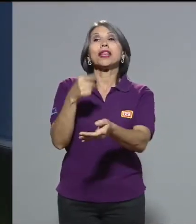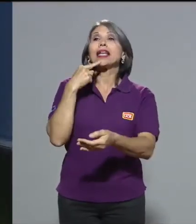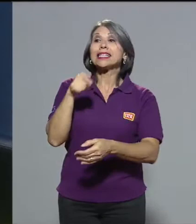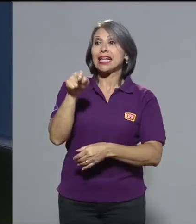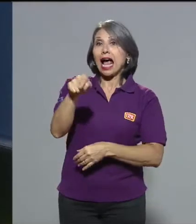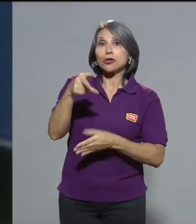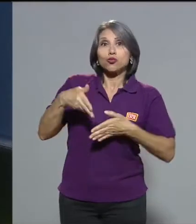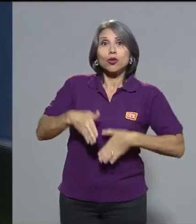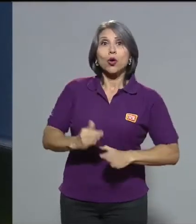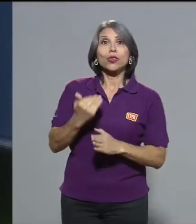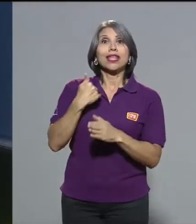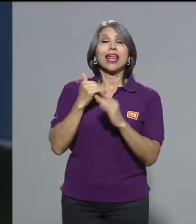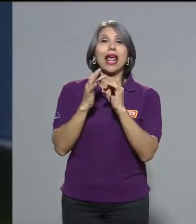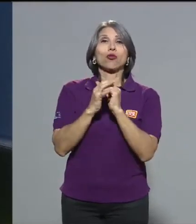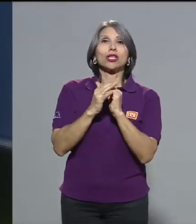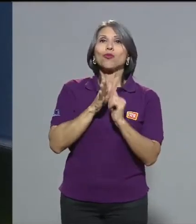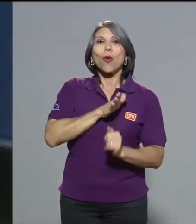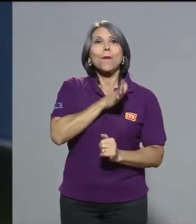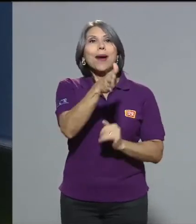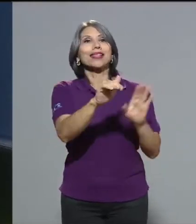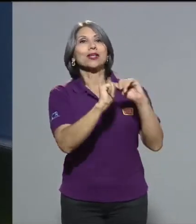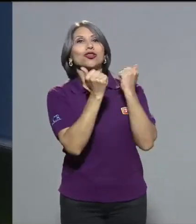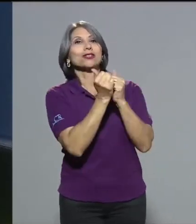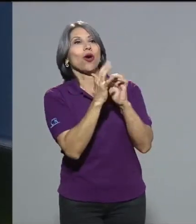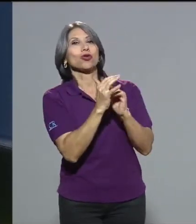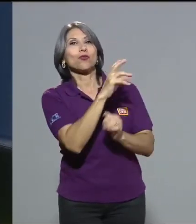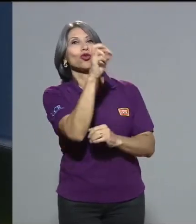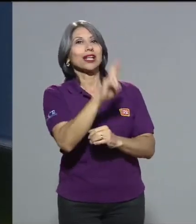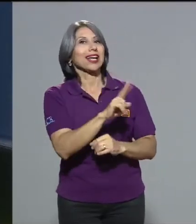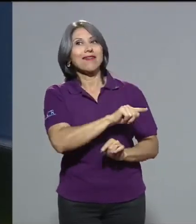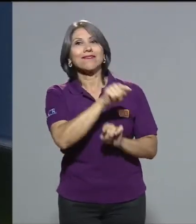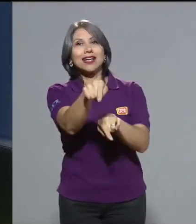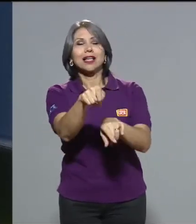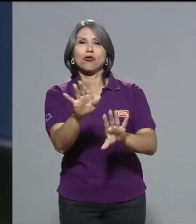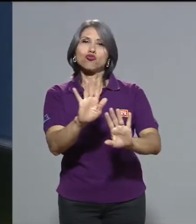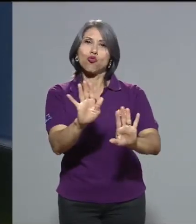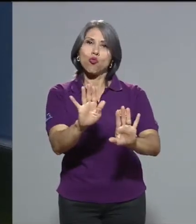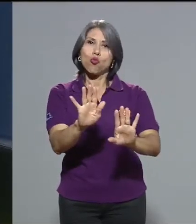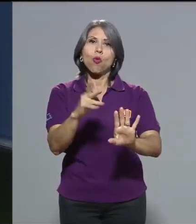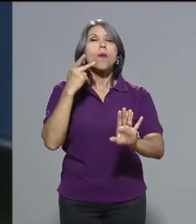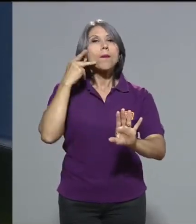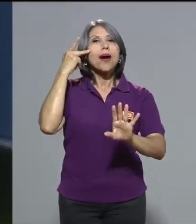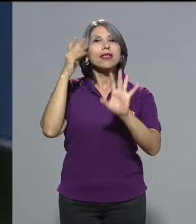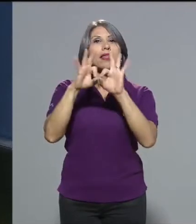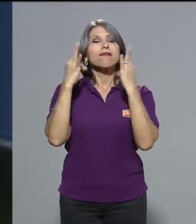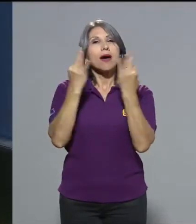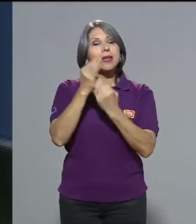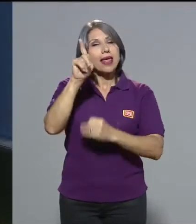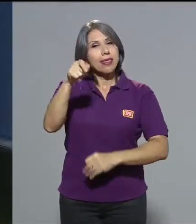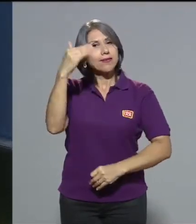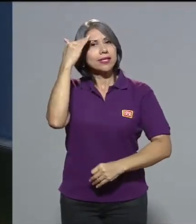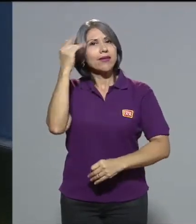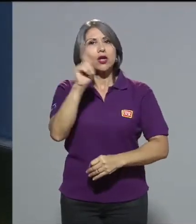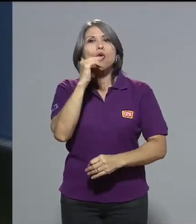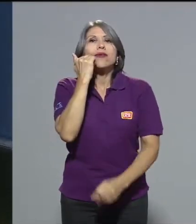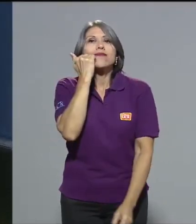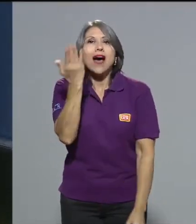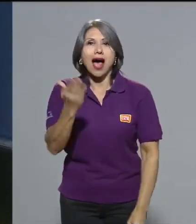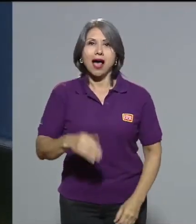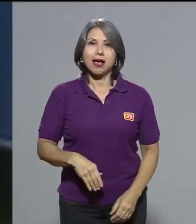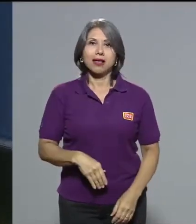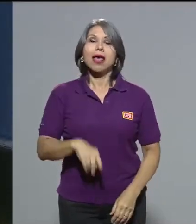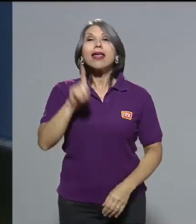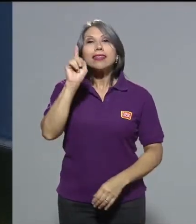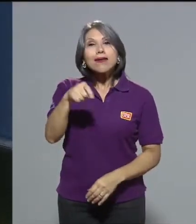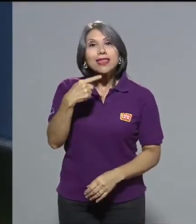entonces vaya a Autismo Costa Rica y dígales. O sea, no, ellos, el padre de familia, no es algo tan sencillo. Es decirles que su hijo